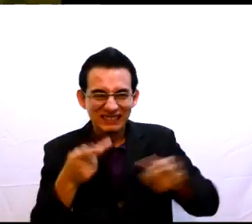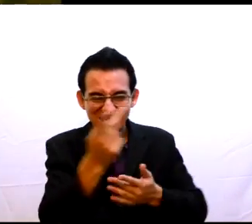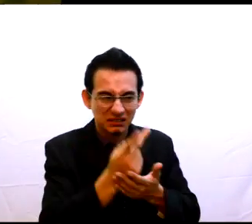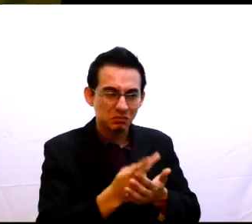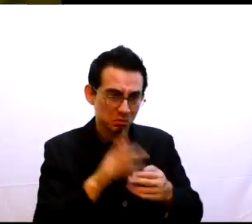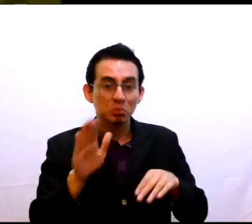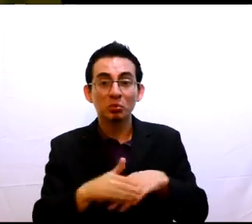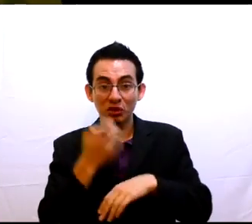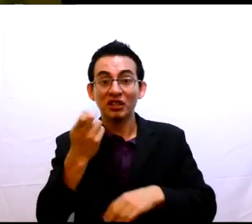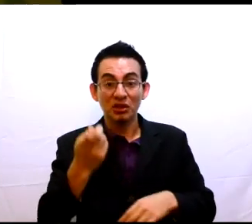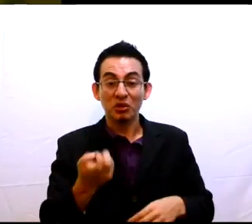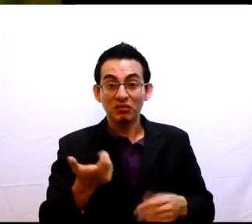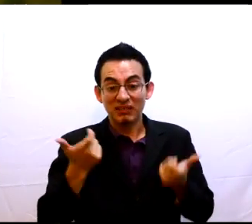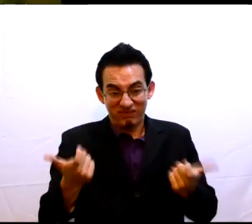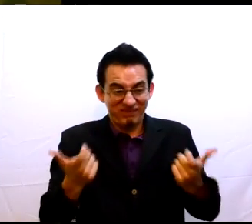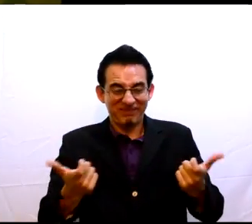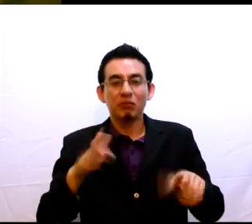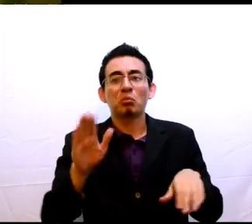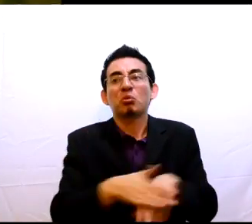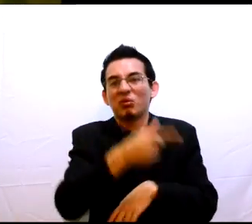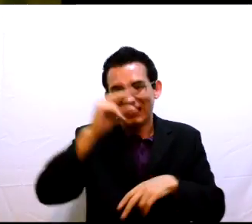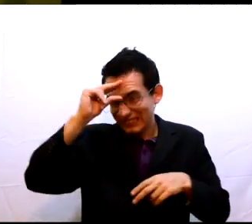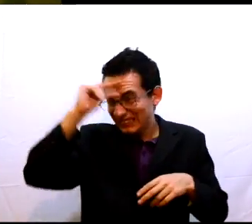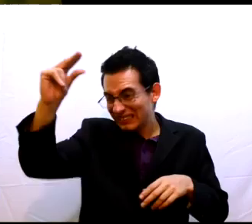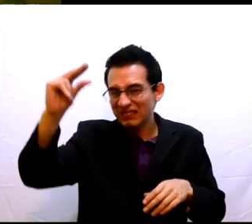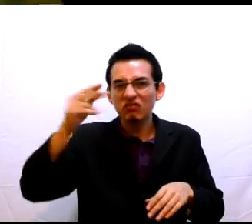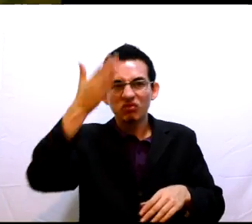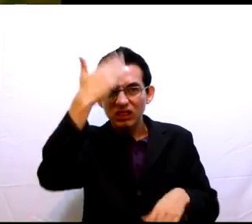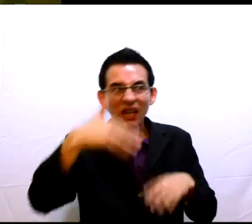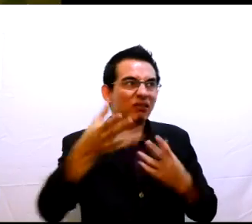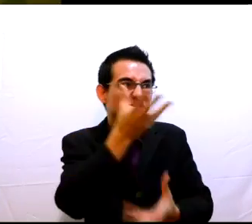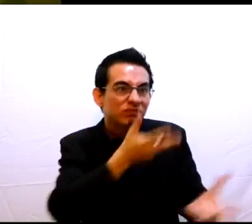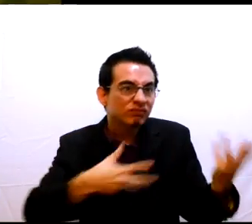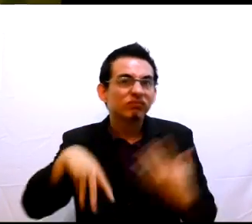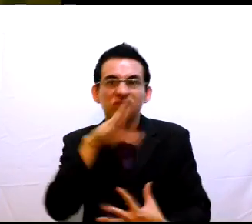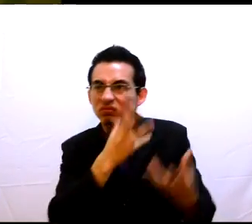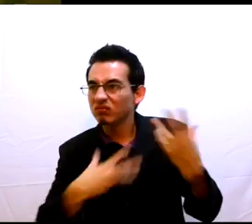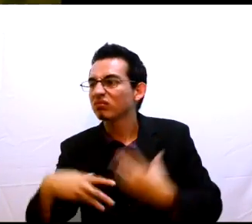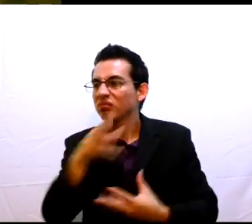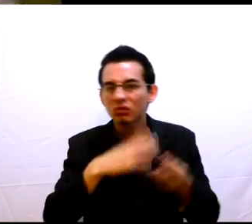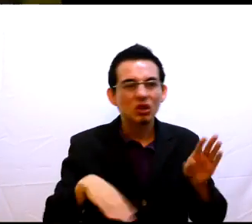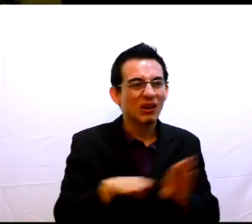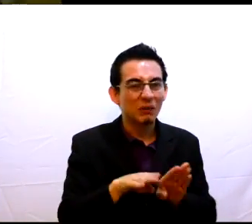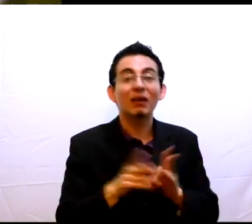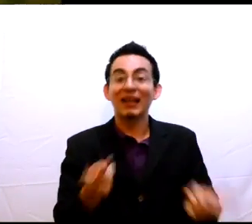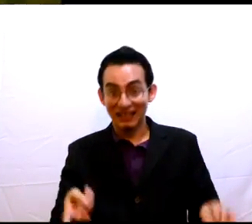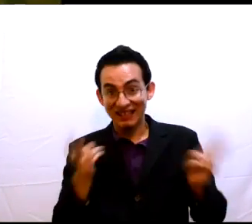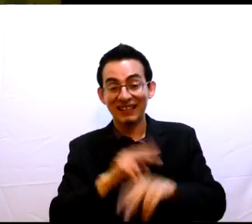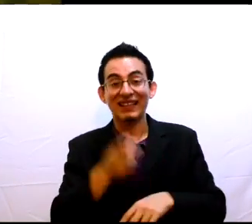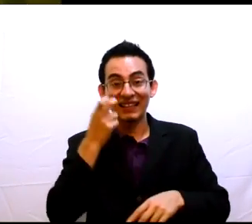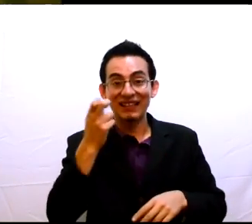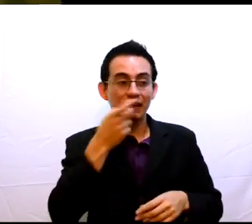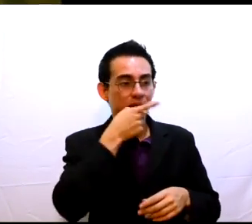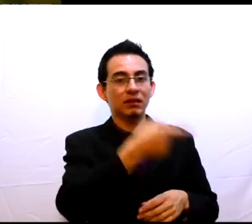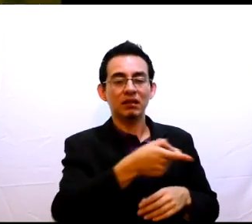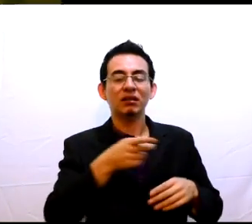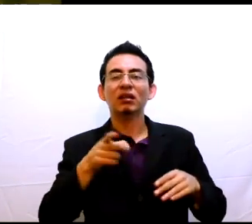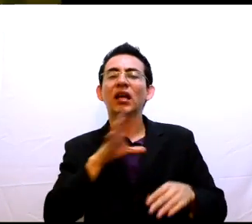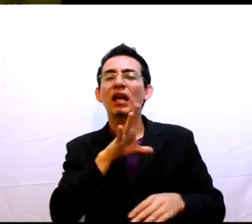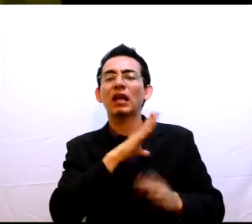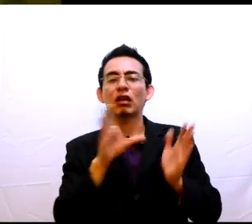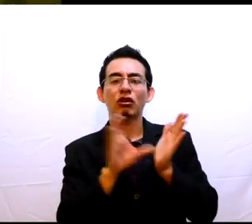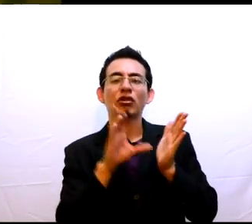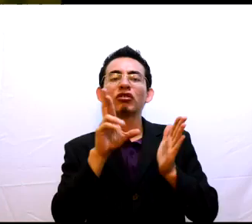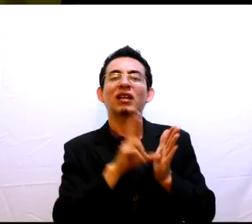porque es muy sagaz para los negocios sabe hacerlos ese es más acaba de cancelar un contrato